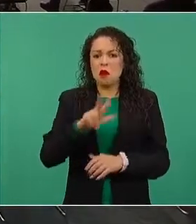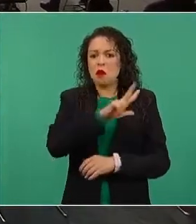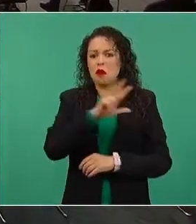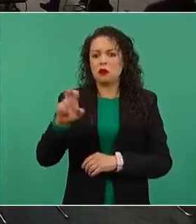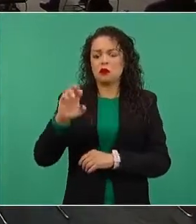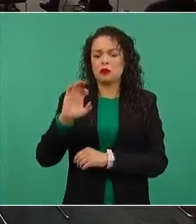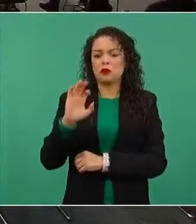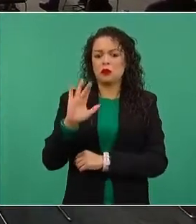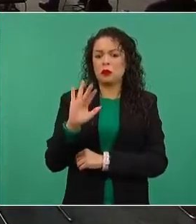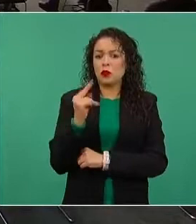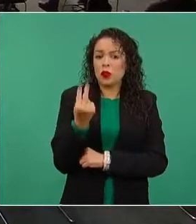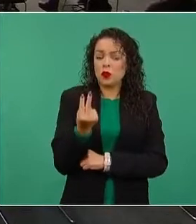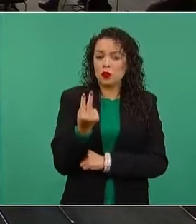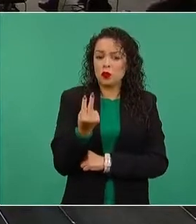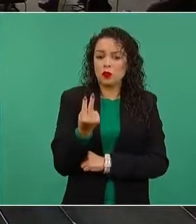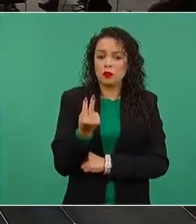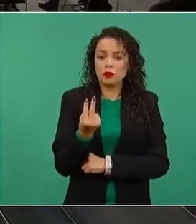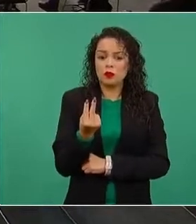852